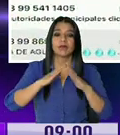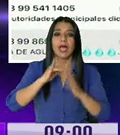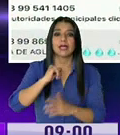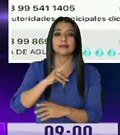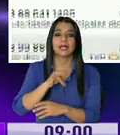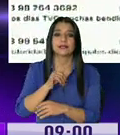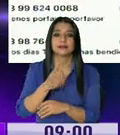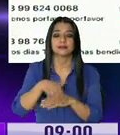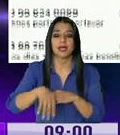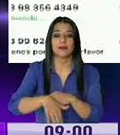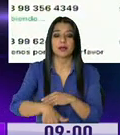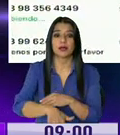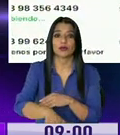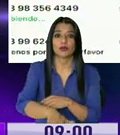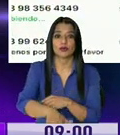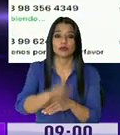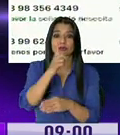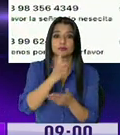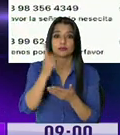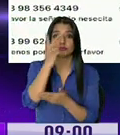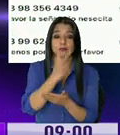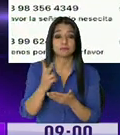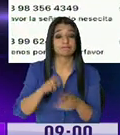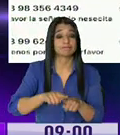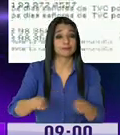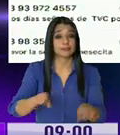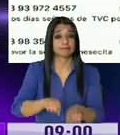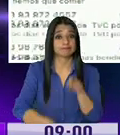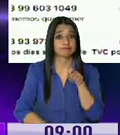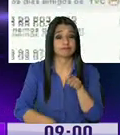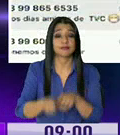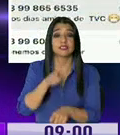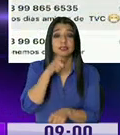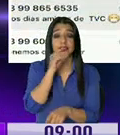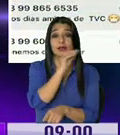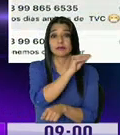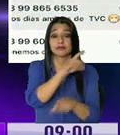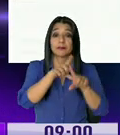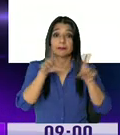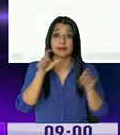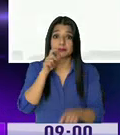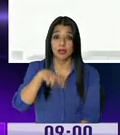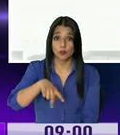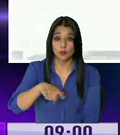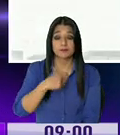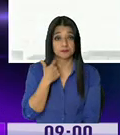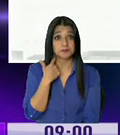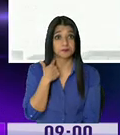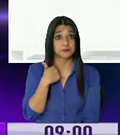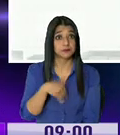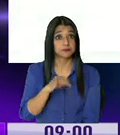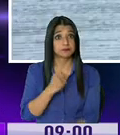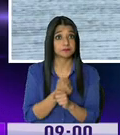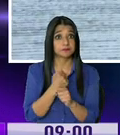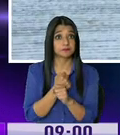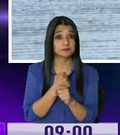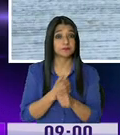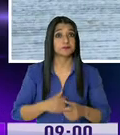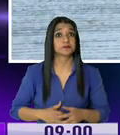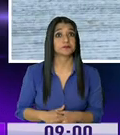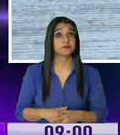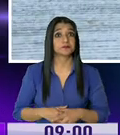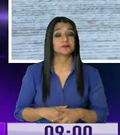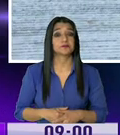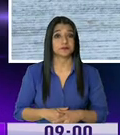una filtración de agua varias semanas. ¿Y a quién se puede reportar esto? ¿Una empresa de agua potable? Pues. Claro. Vea,